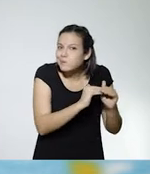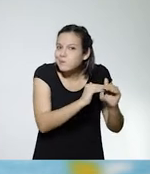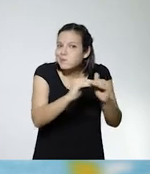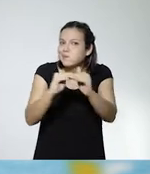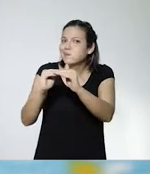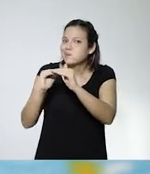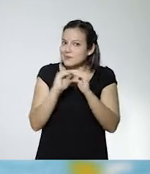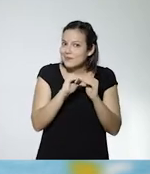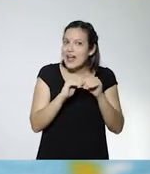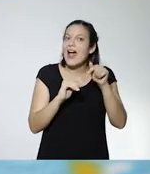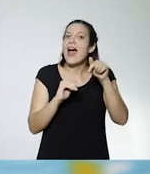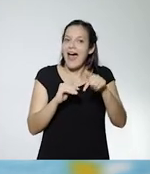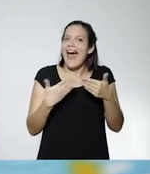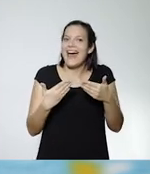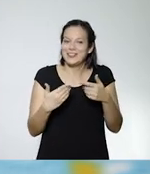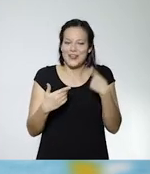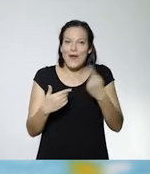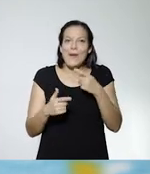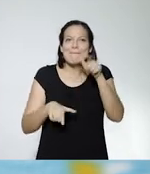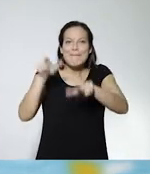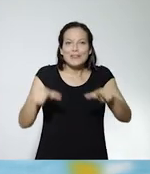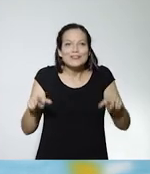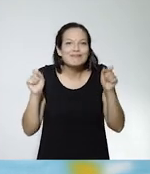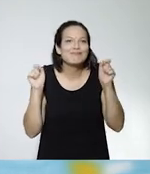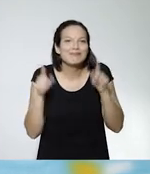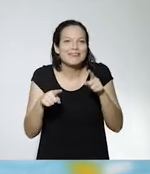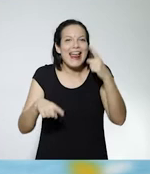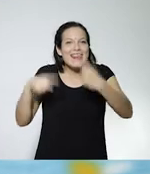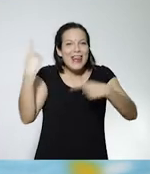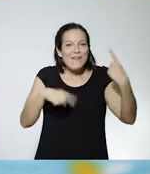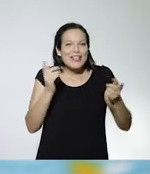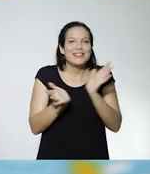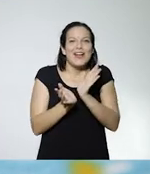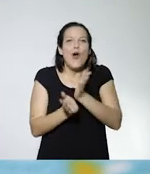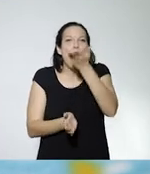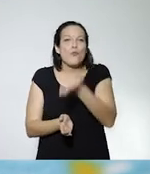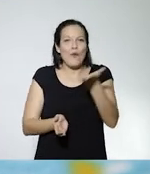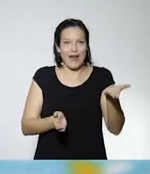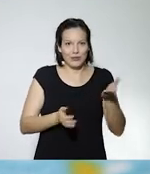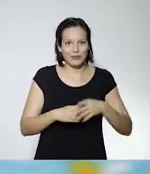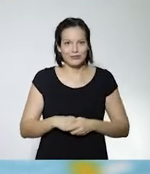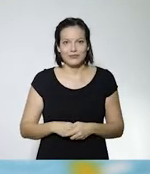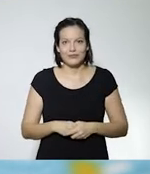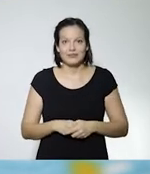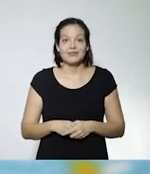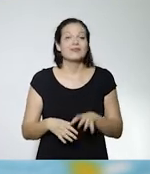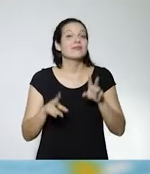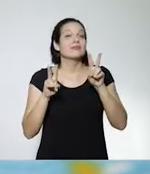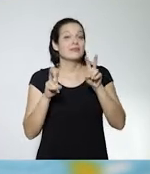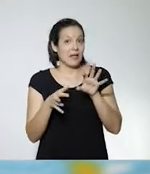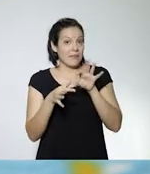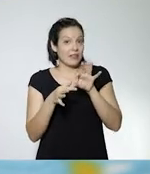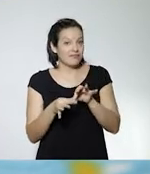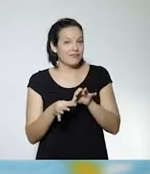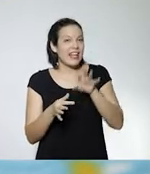Y eso es lo que nos hace humanos. Esas diferencias nos hacen humanos. Con respecto a eso,